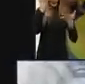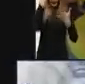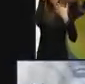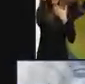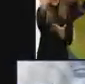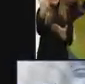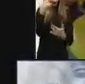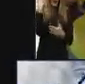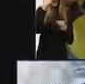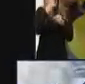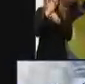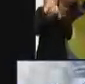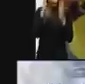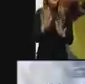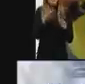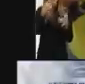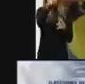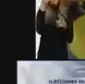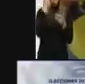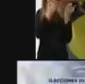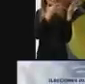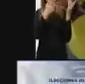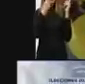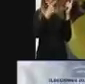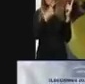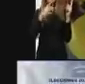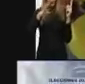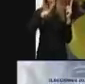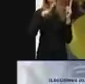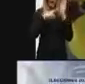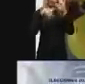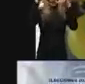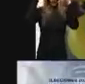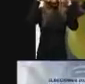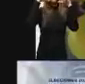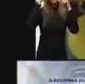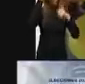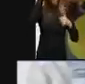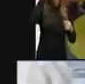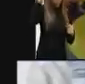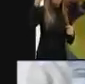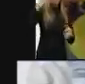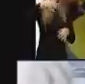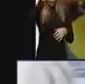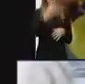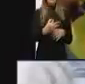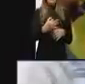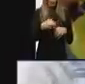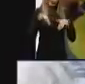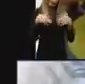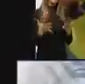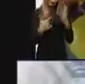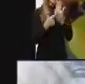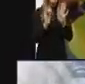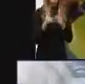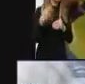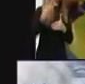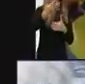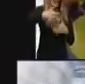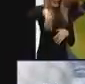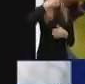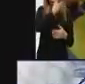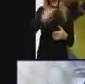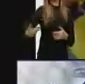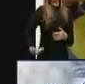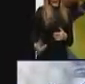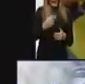guatemaltecos. Así que vea usted en pantalla porque ahí está la fotografía, el saludo oficial del próximo presidente de la